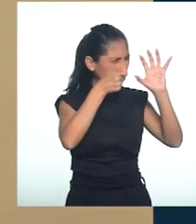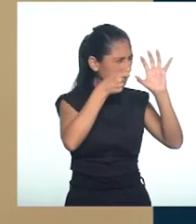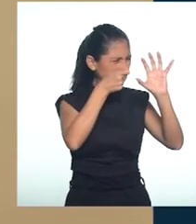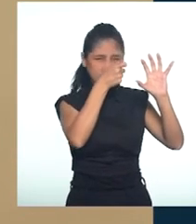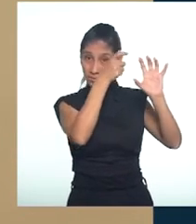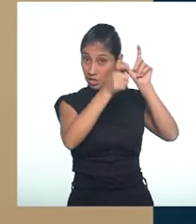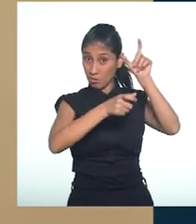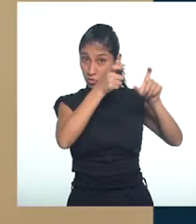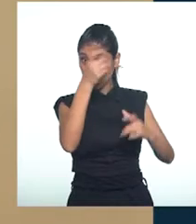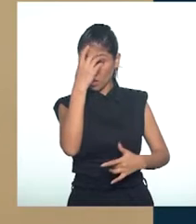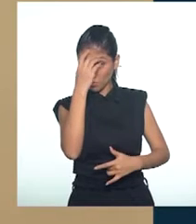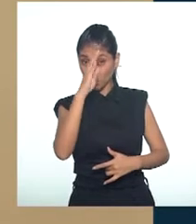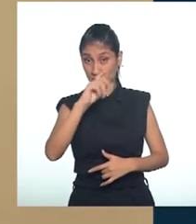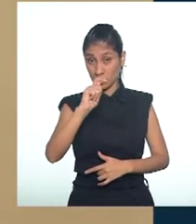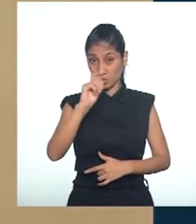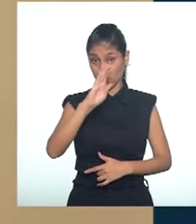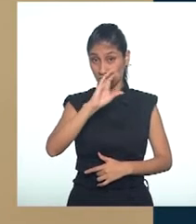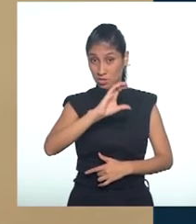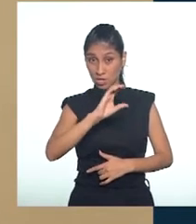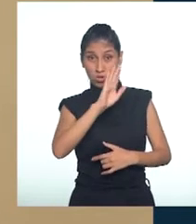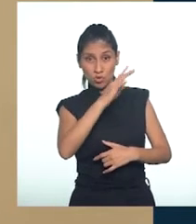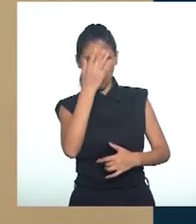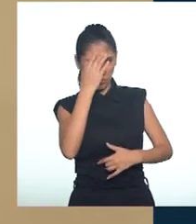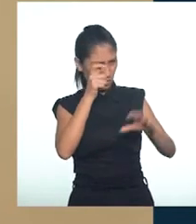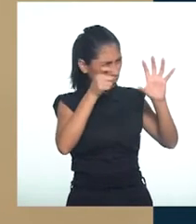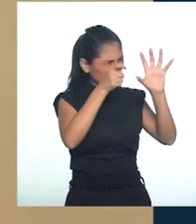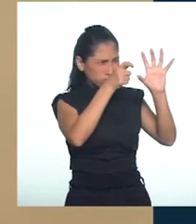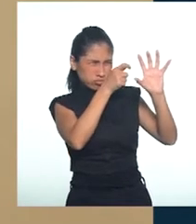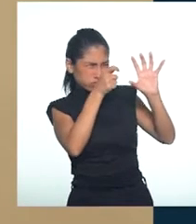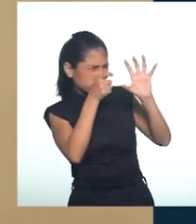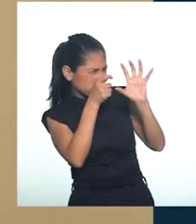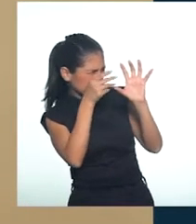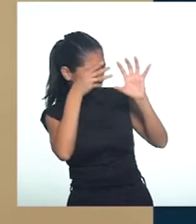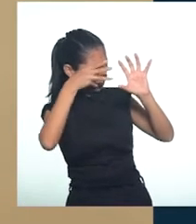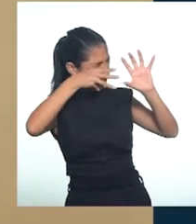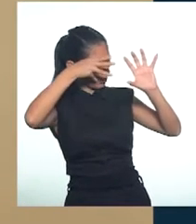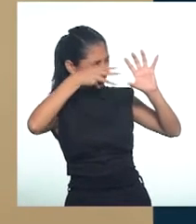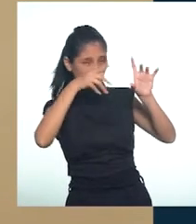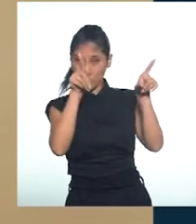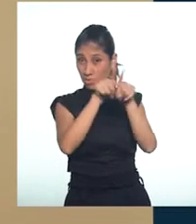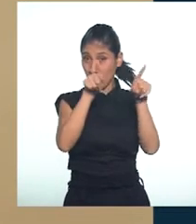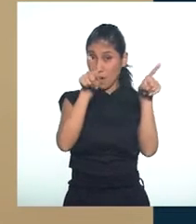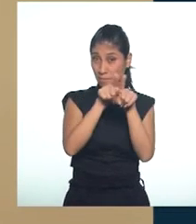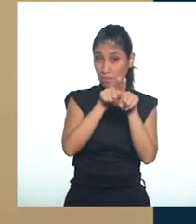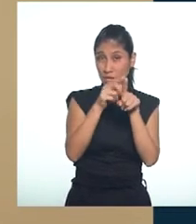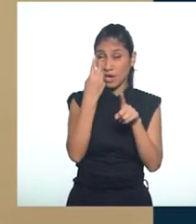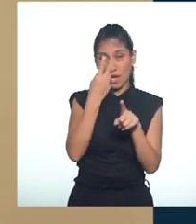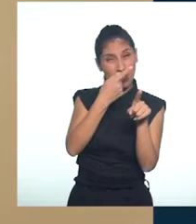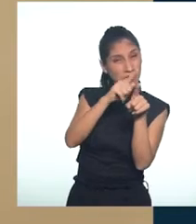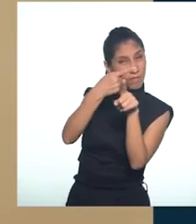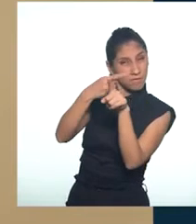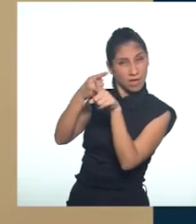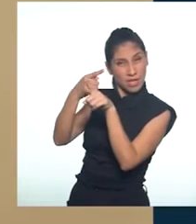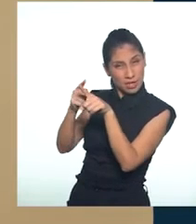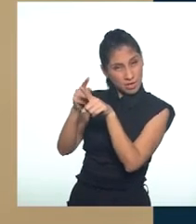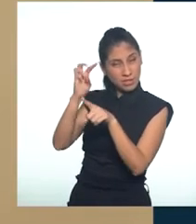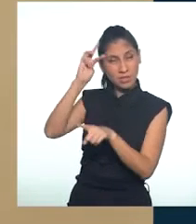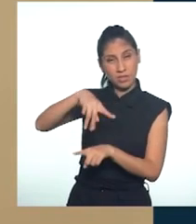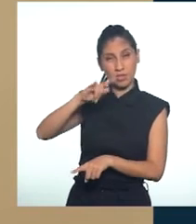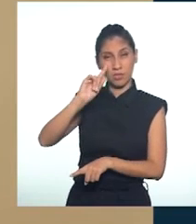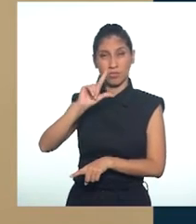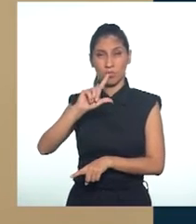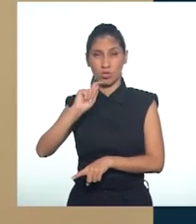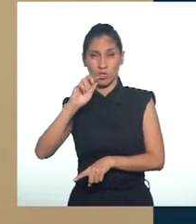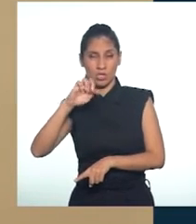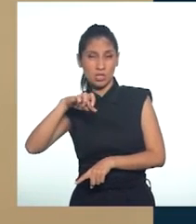de resistencia de los enfermos de tuberculosis. Además, han surgido múltiples test diagnósticos